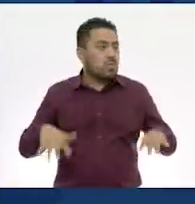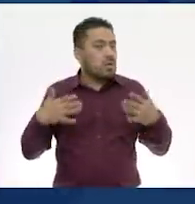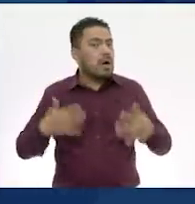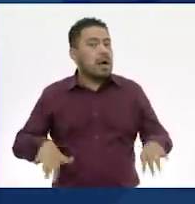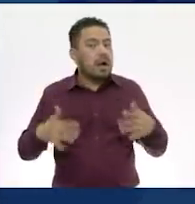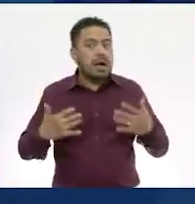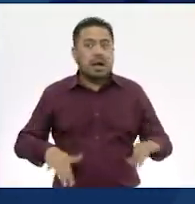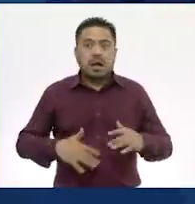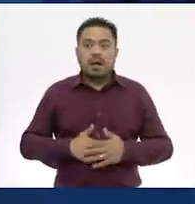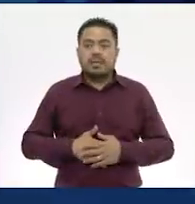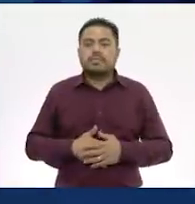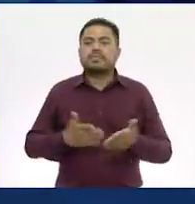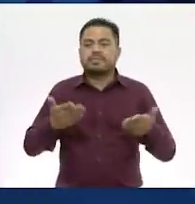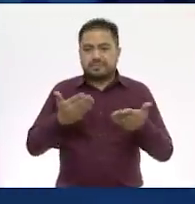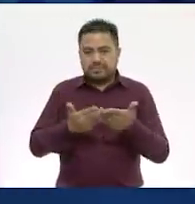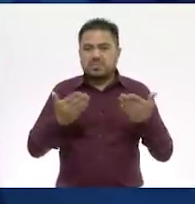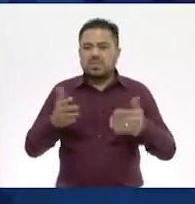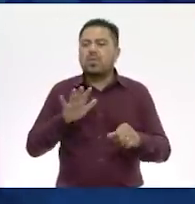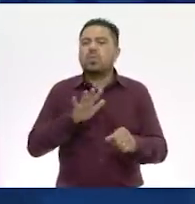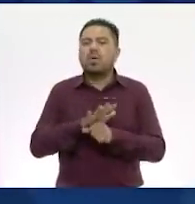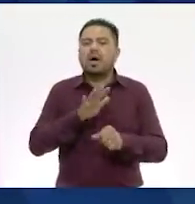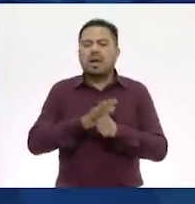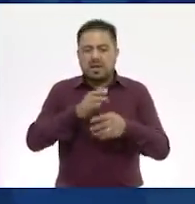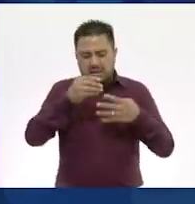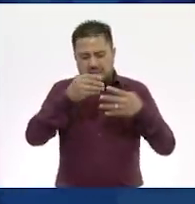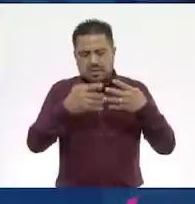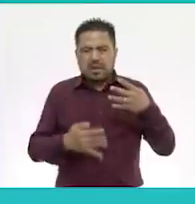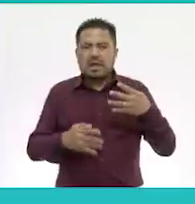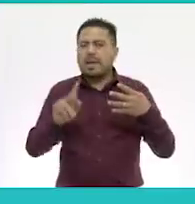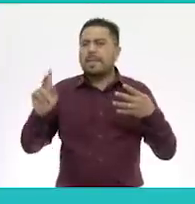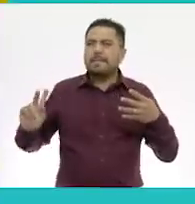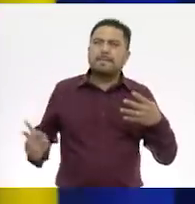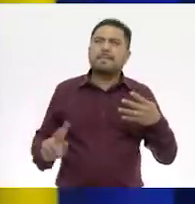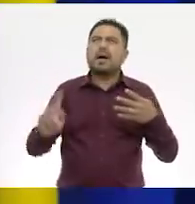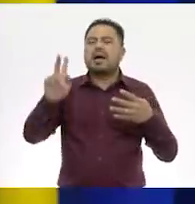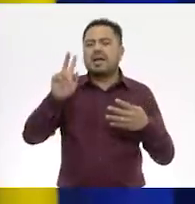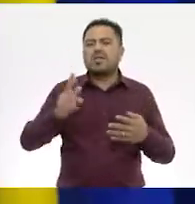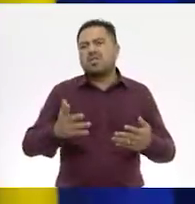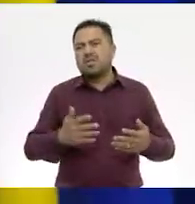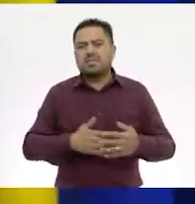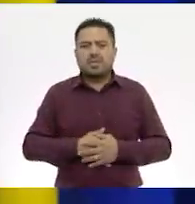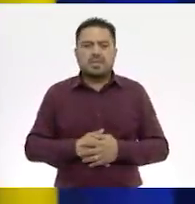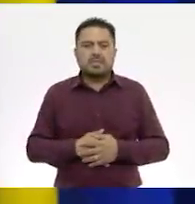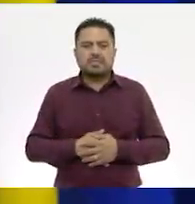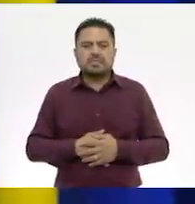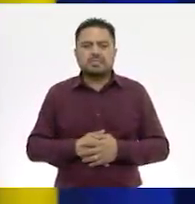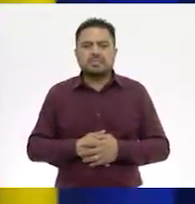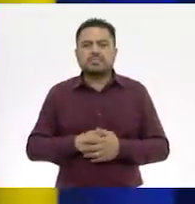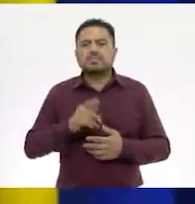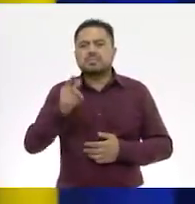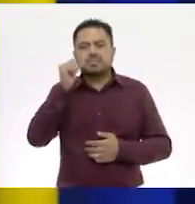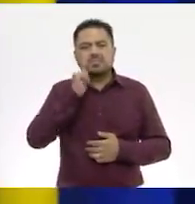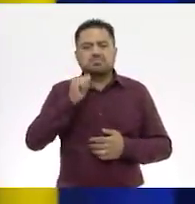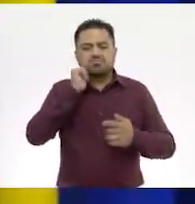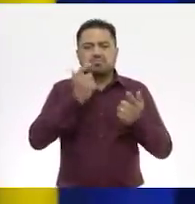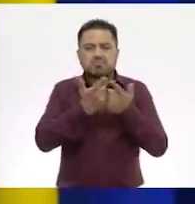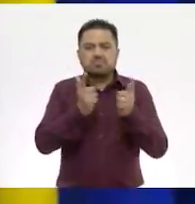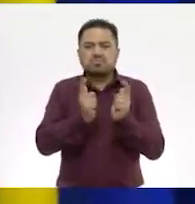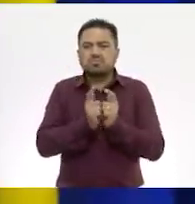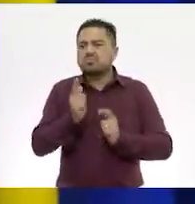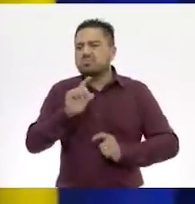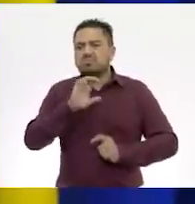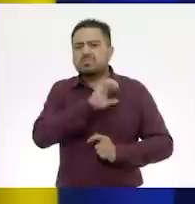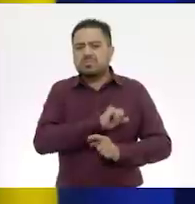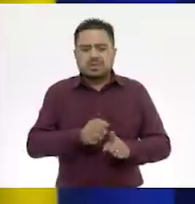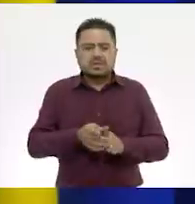¡Wow! Ahora, ¿cuáles son las características de una paloma? Que andan en parvada, les gustan mucho